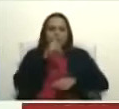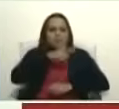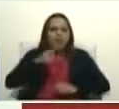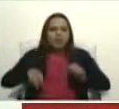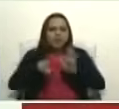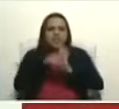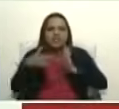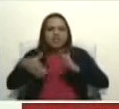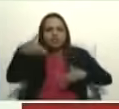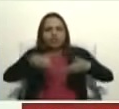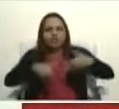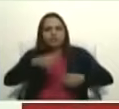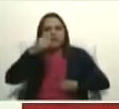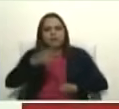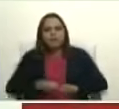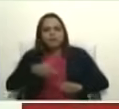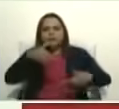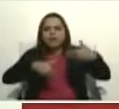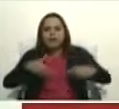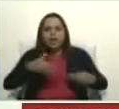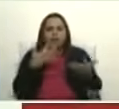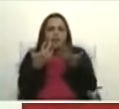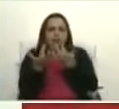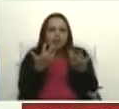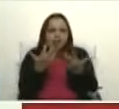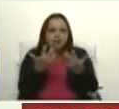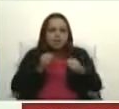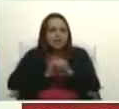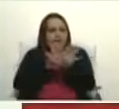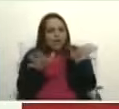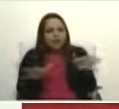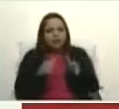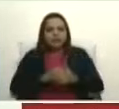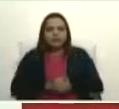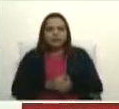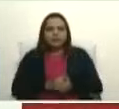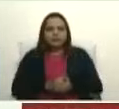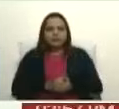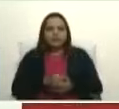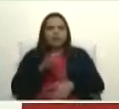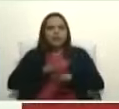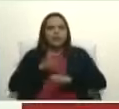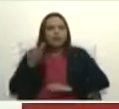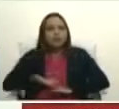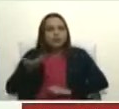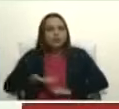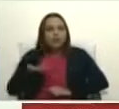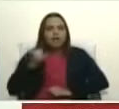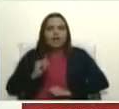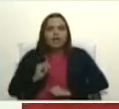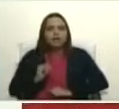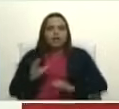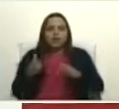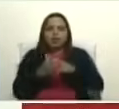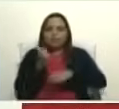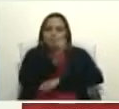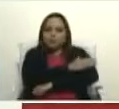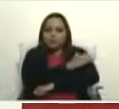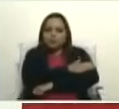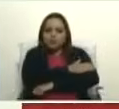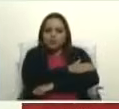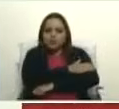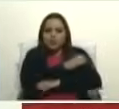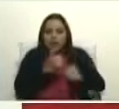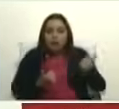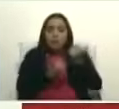derecho al voto, sino una elección transparente. ¿Qué importancia tuvieron los factores de oposición que creen